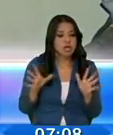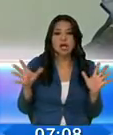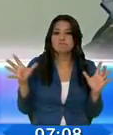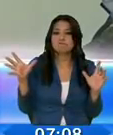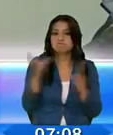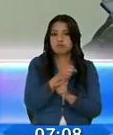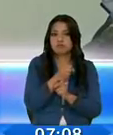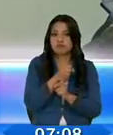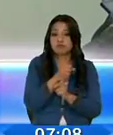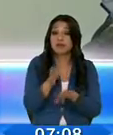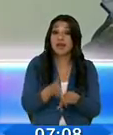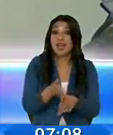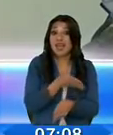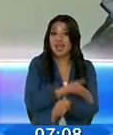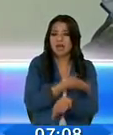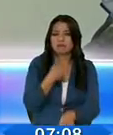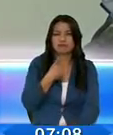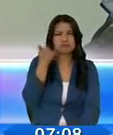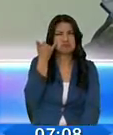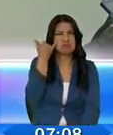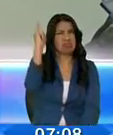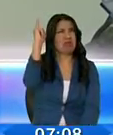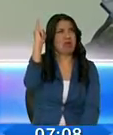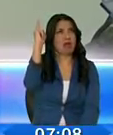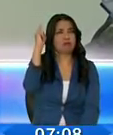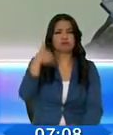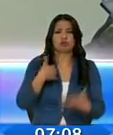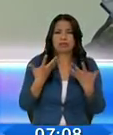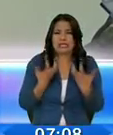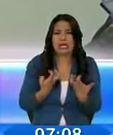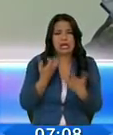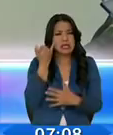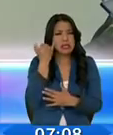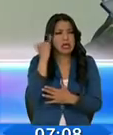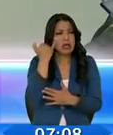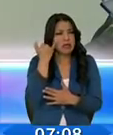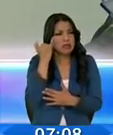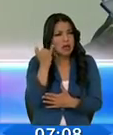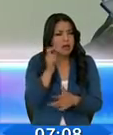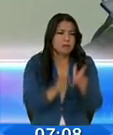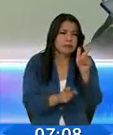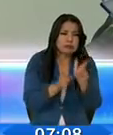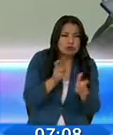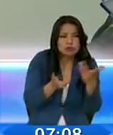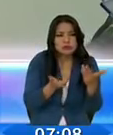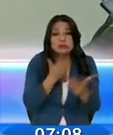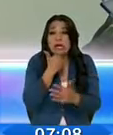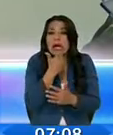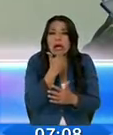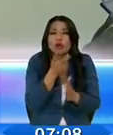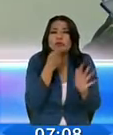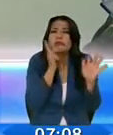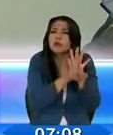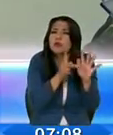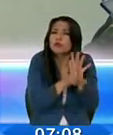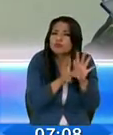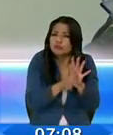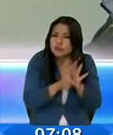se cristalice una ambición que era la de tener un botón de